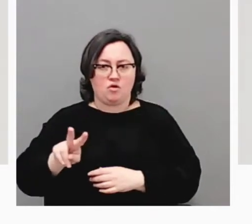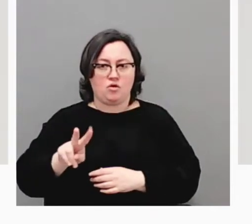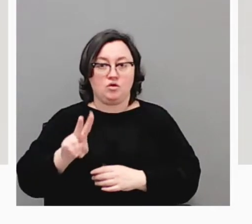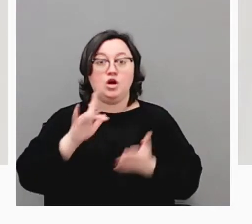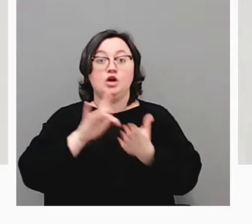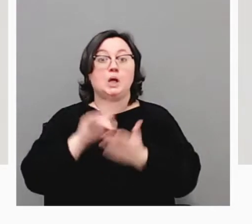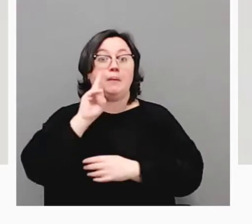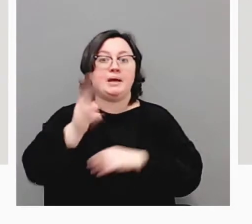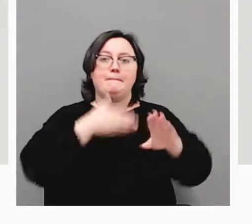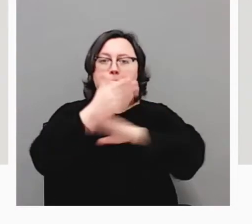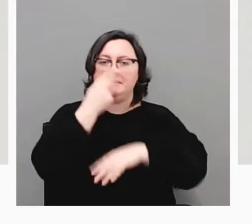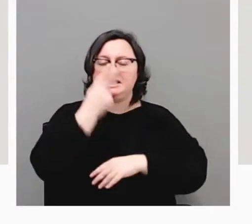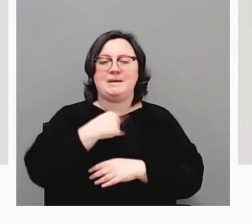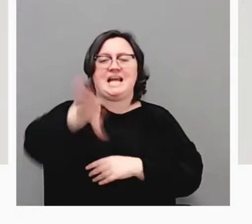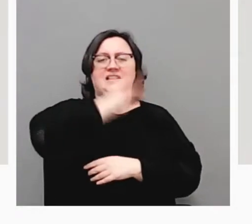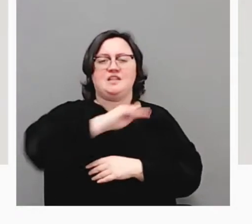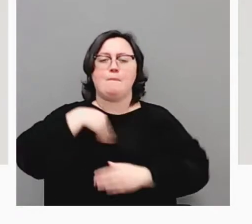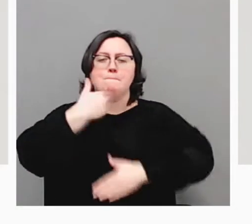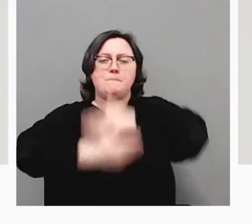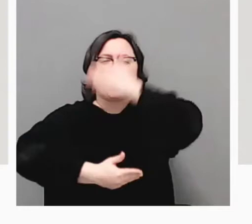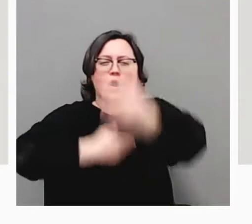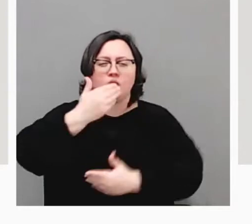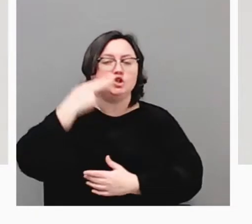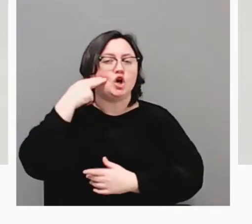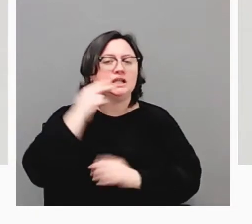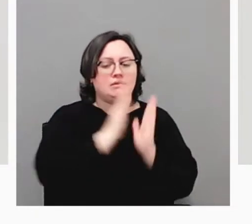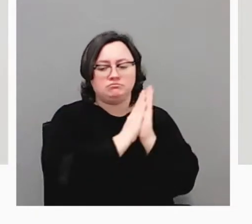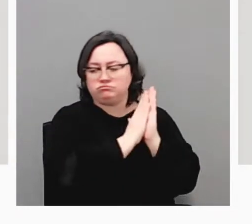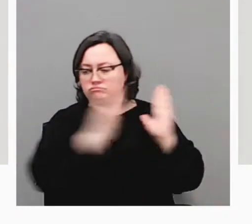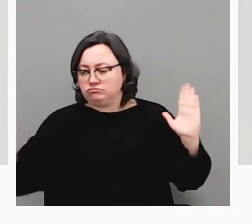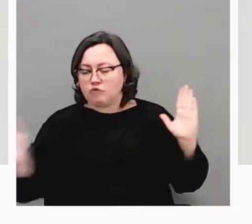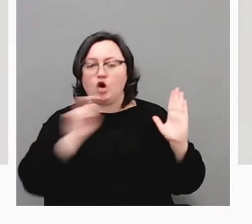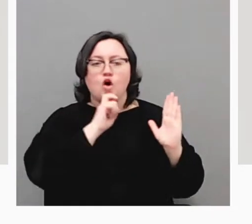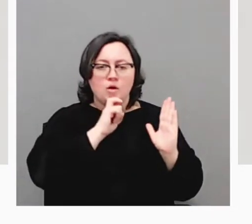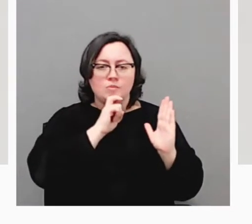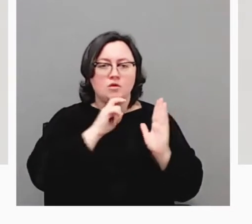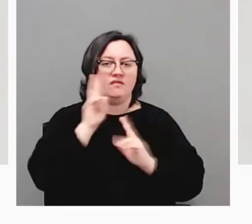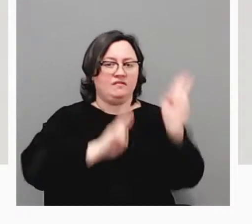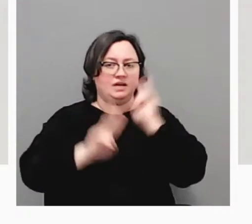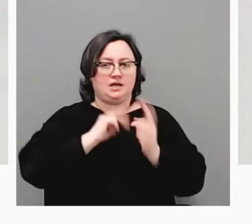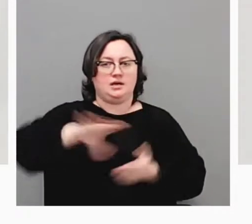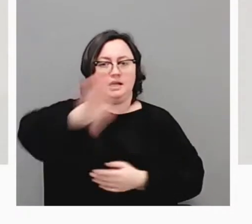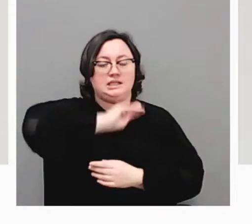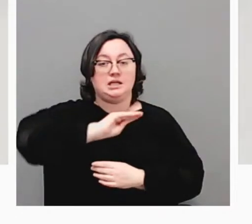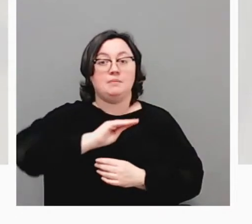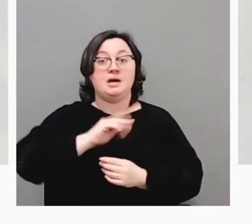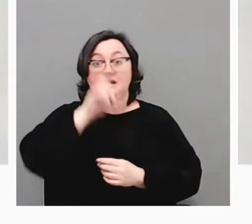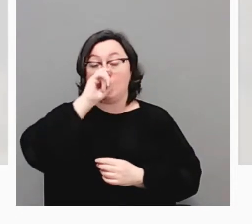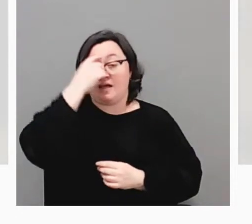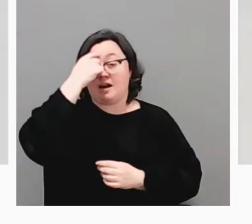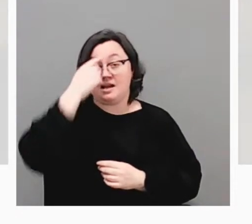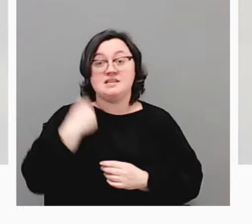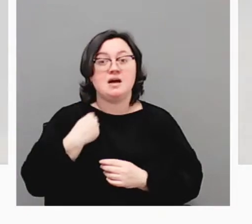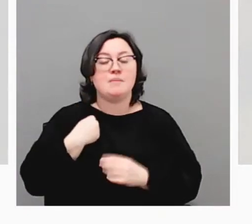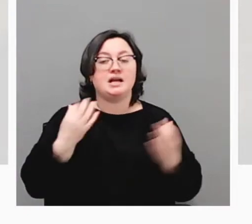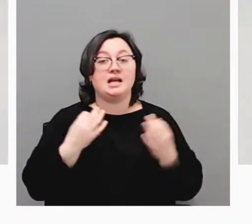podemos visitar y comprender todo el proceso productivo paso a paso, ilustrarnos. Y quisiera recordar que además de